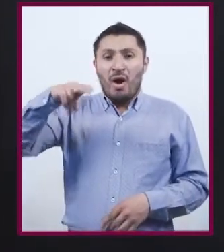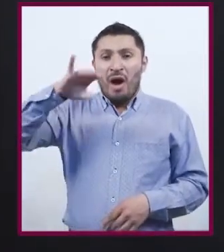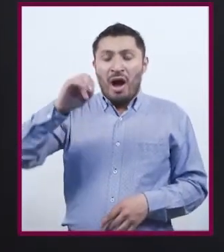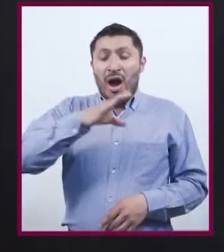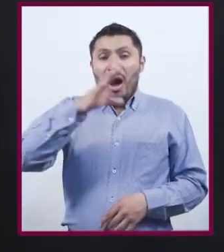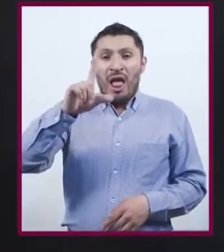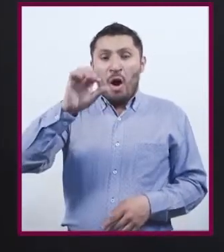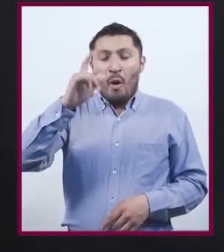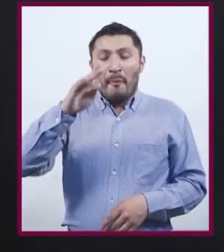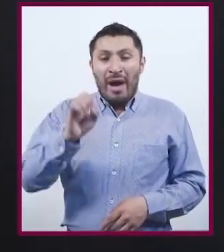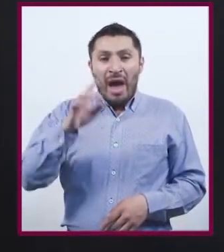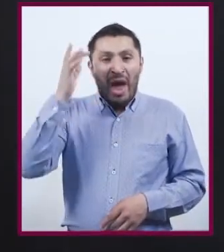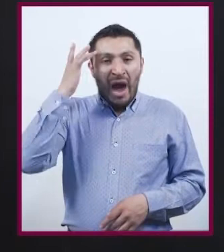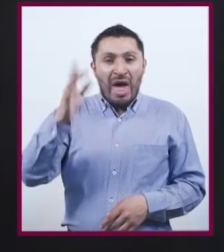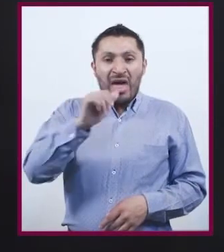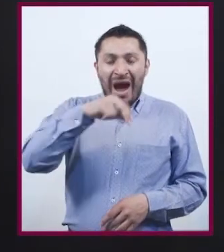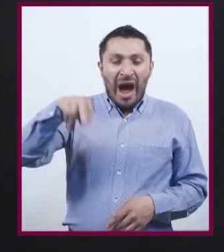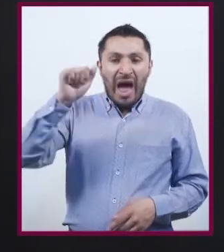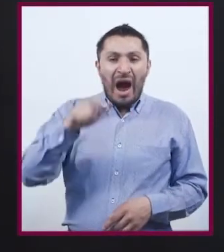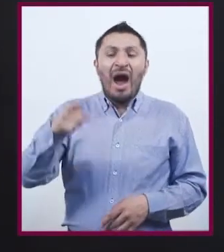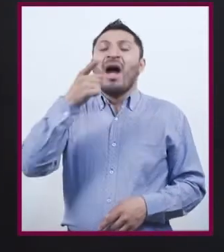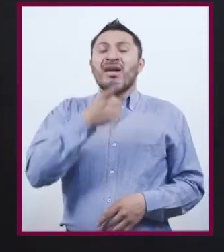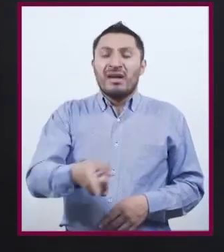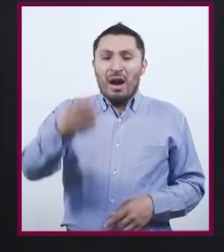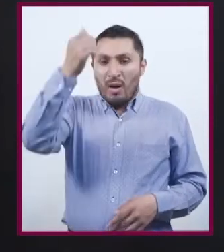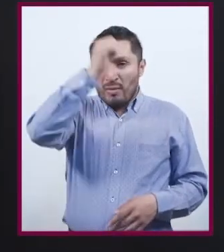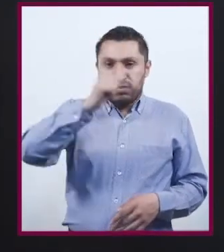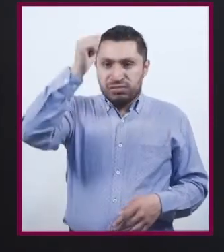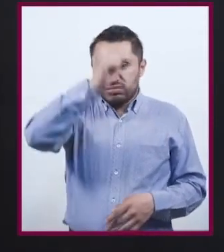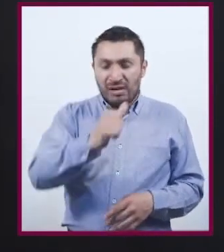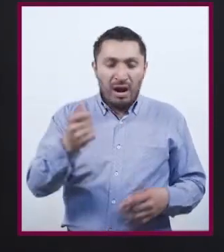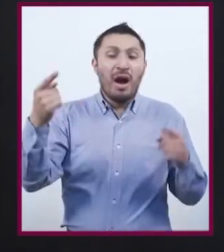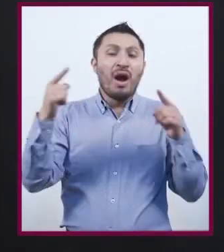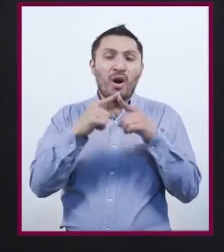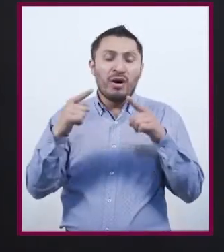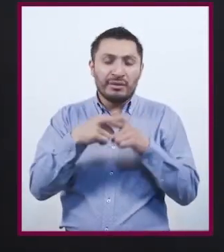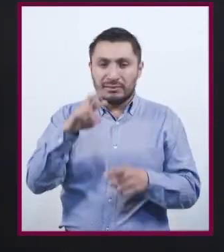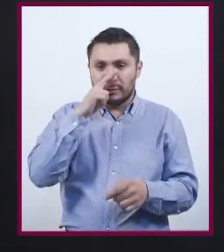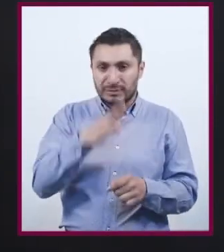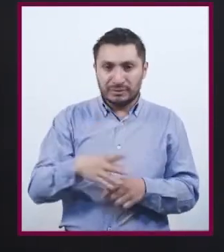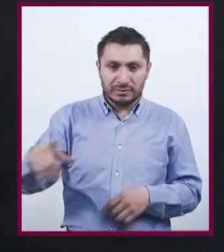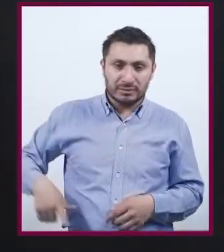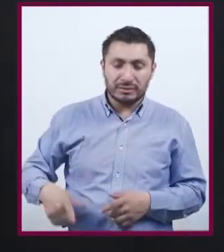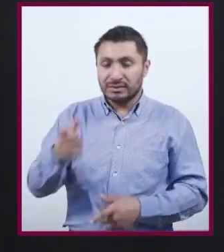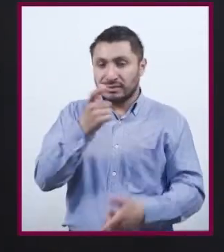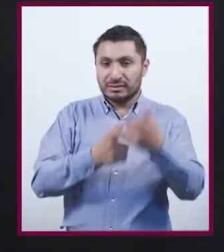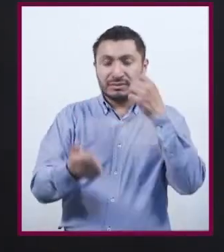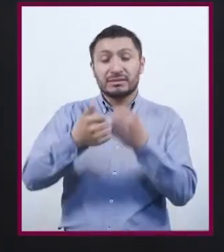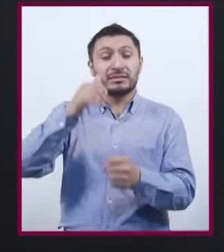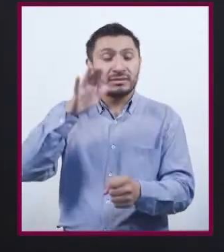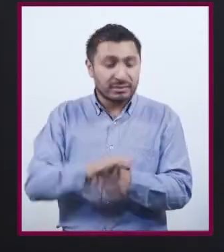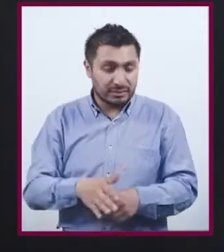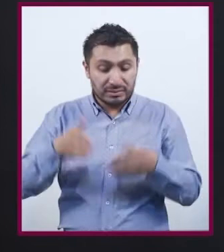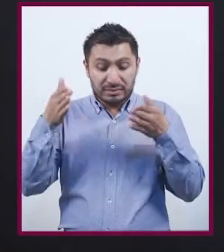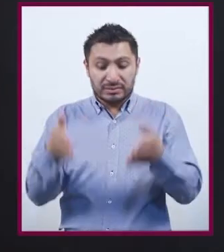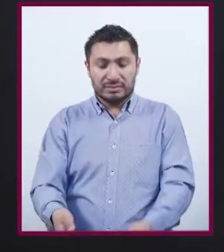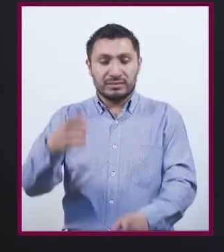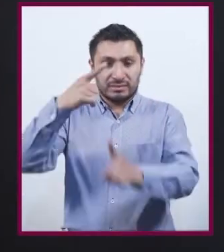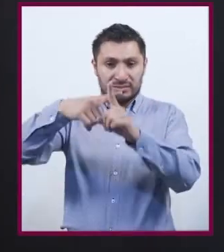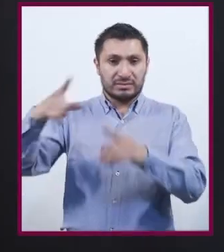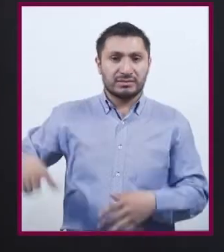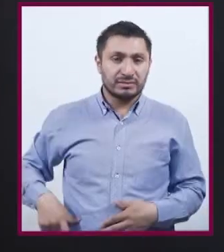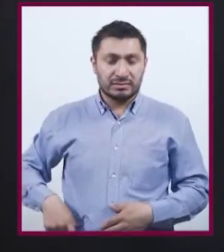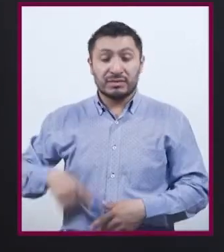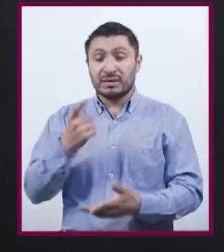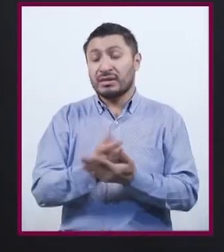dispuso que el obispo y los curas párrocos se encargaran del gobierno económico y administrativo de los cementerios del estado y que pagaría